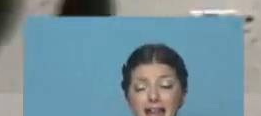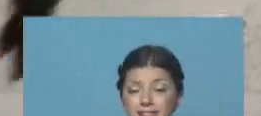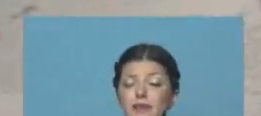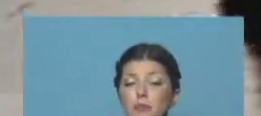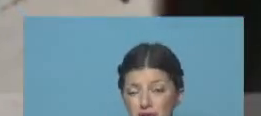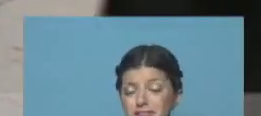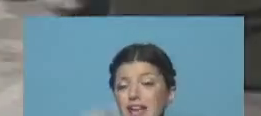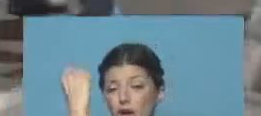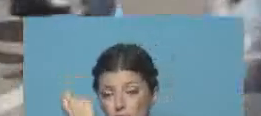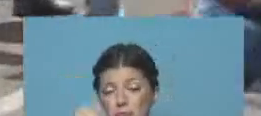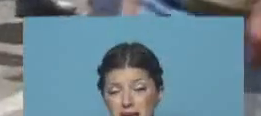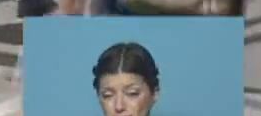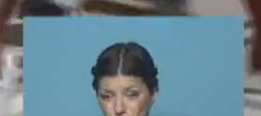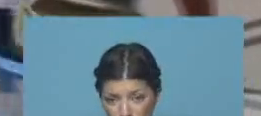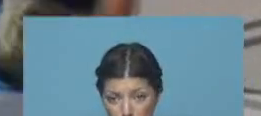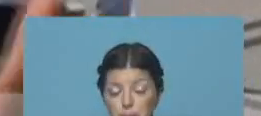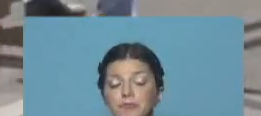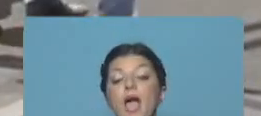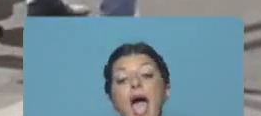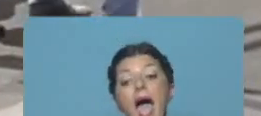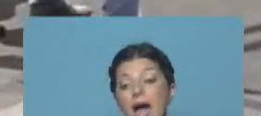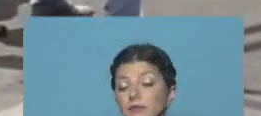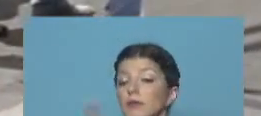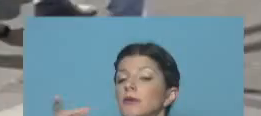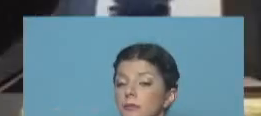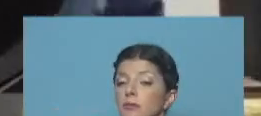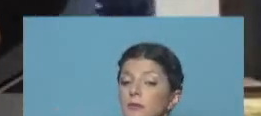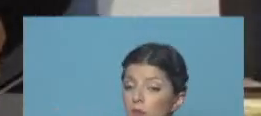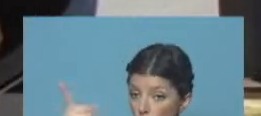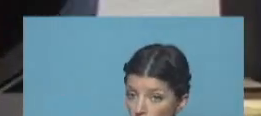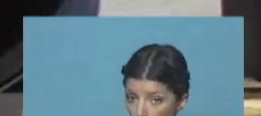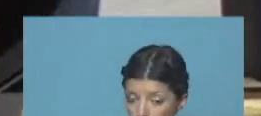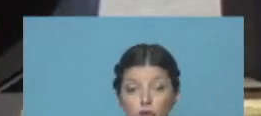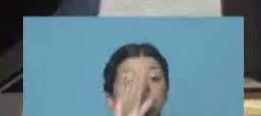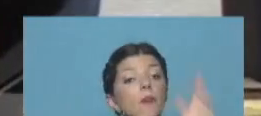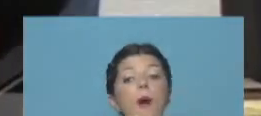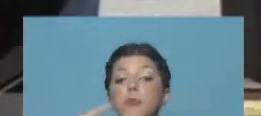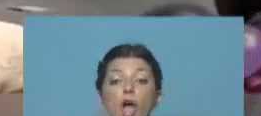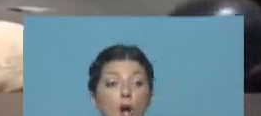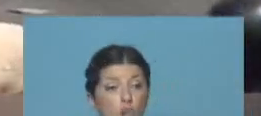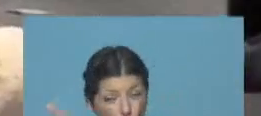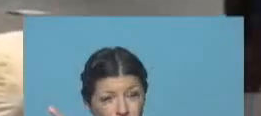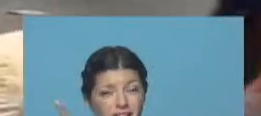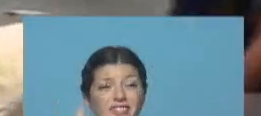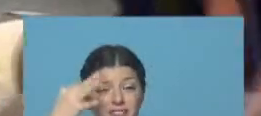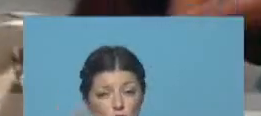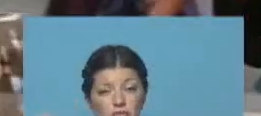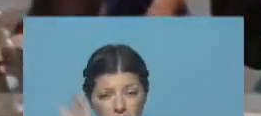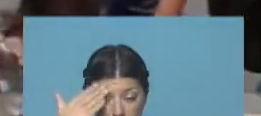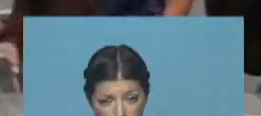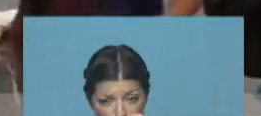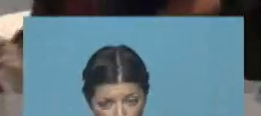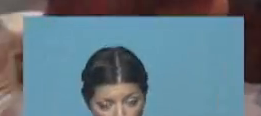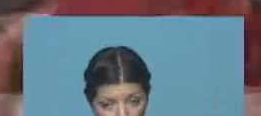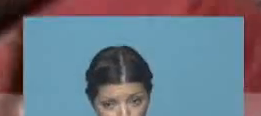divide. Horas antes de la consulta convocada por la oposición para rechazar la Asamblea Constituyente que convoca el gobierno de Nicolás Maduro,